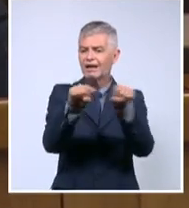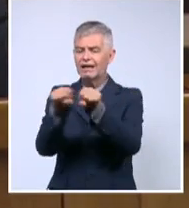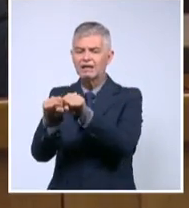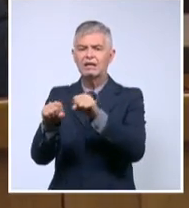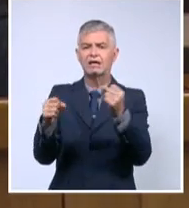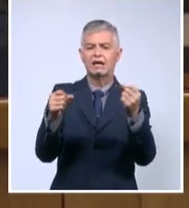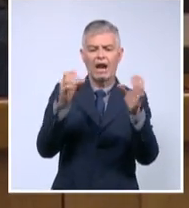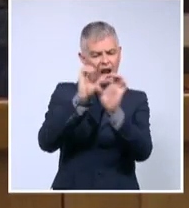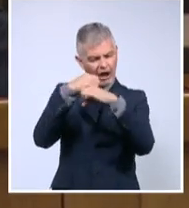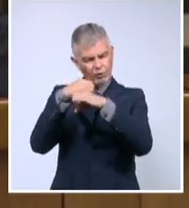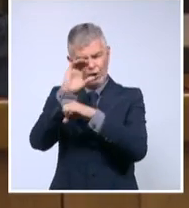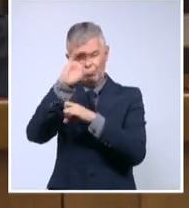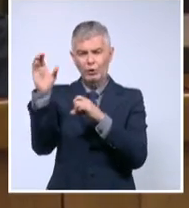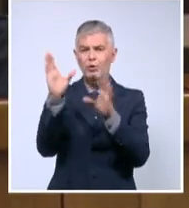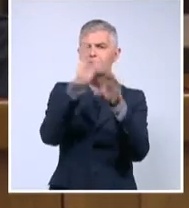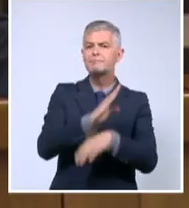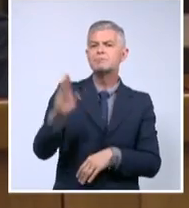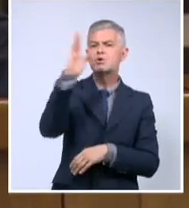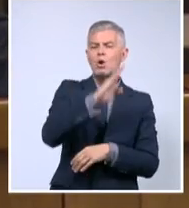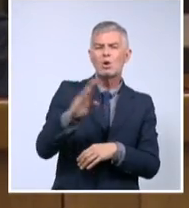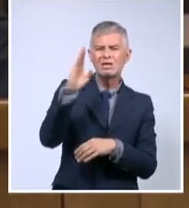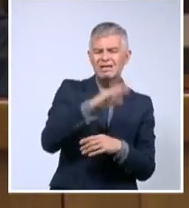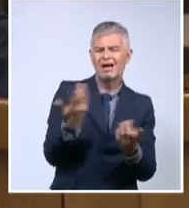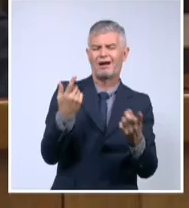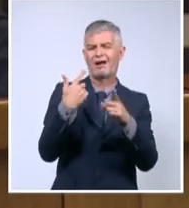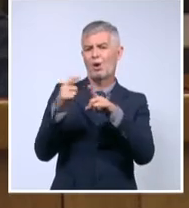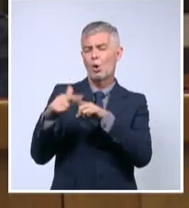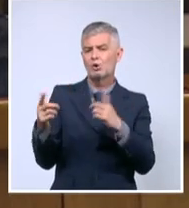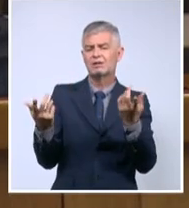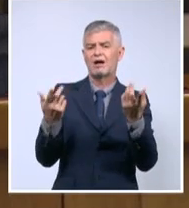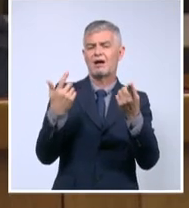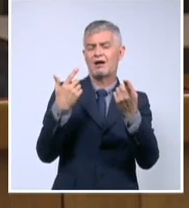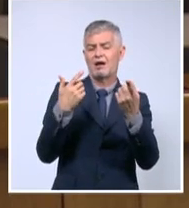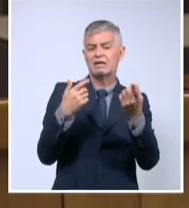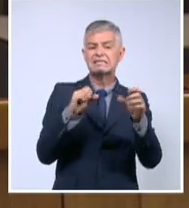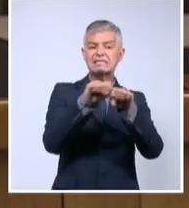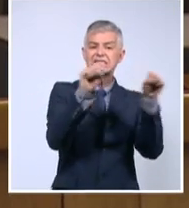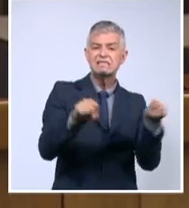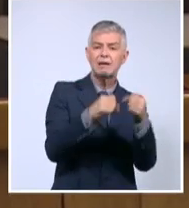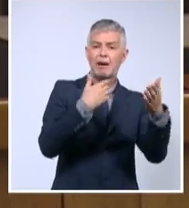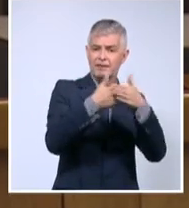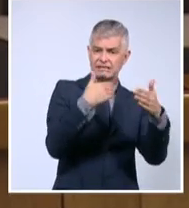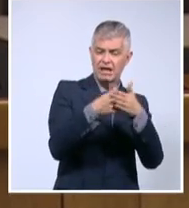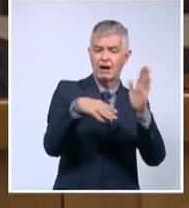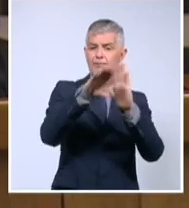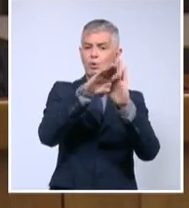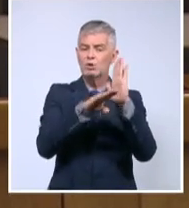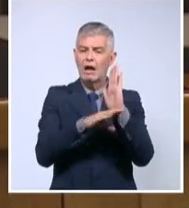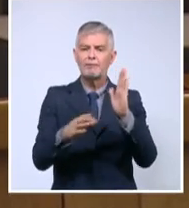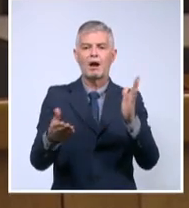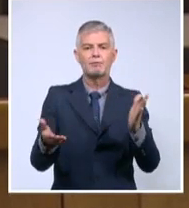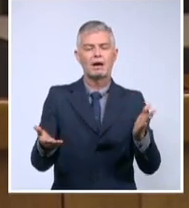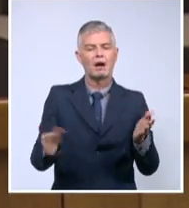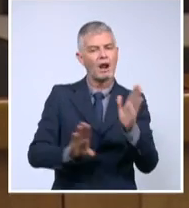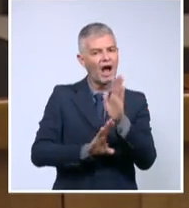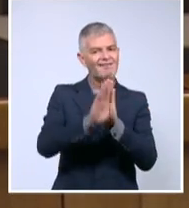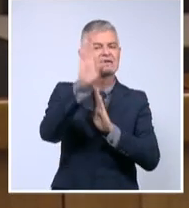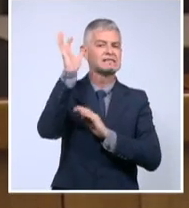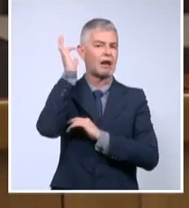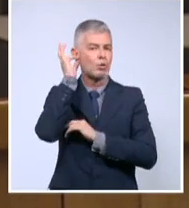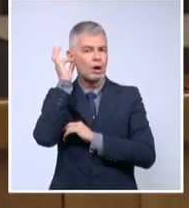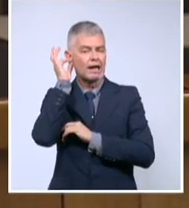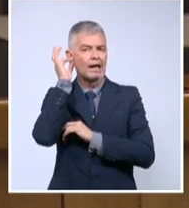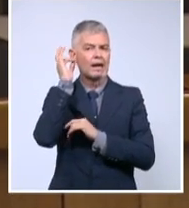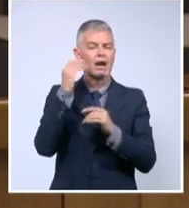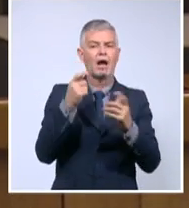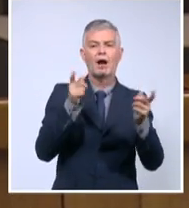molecular, las nuevas facultades otorgadas al sistema empresarial, el programa para el avance de la mujer, la política de comercialización